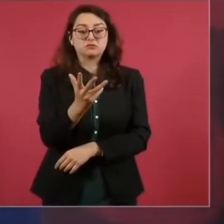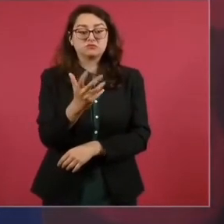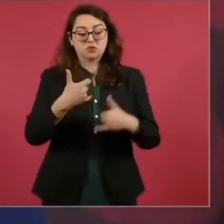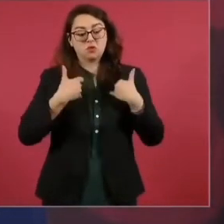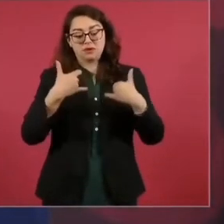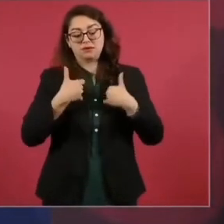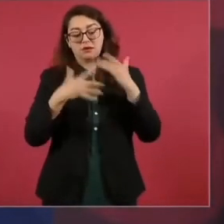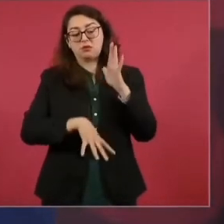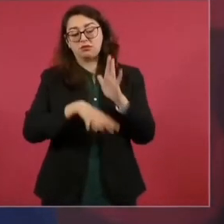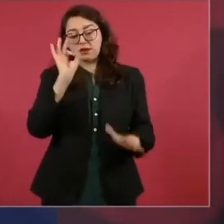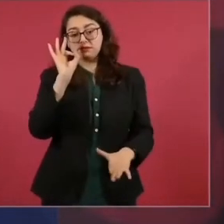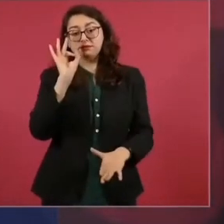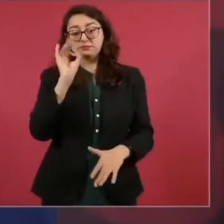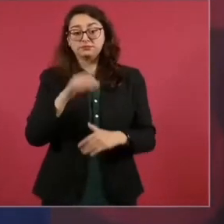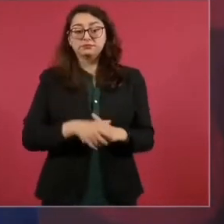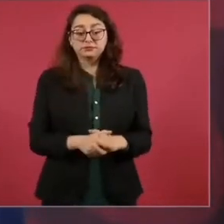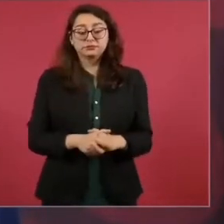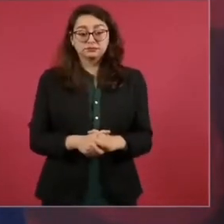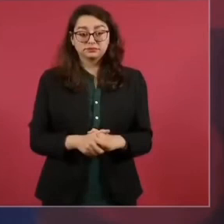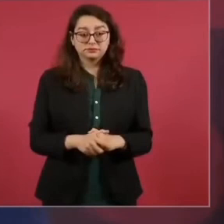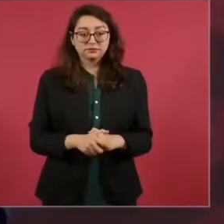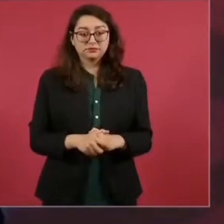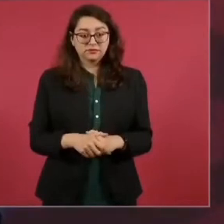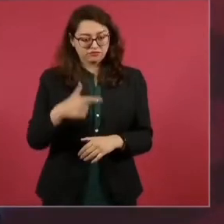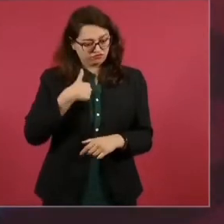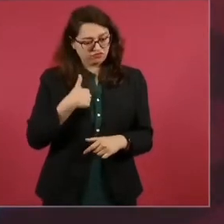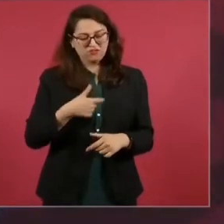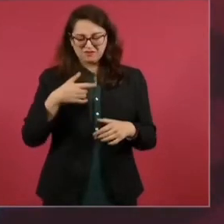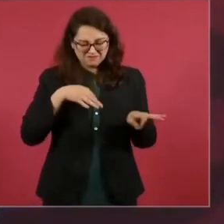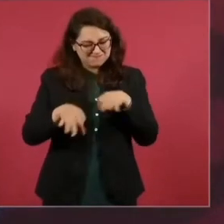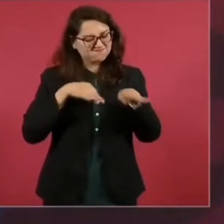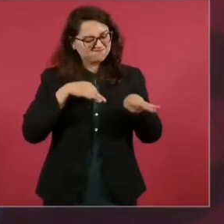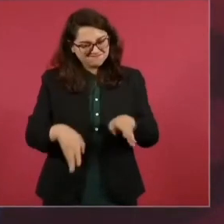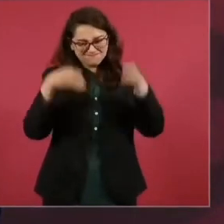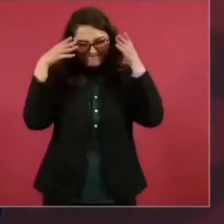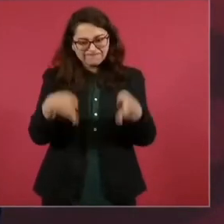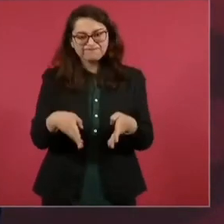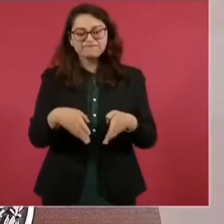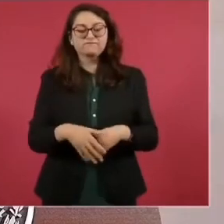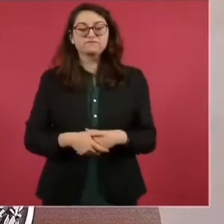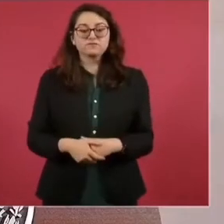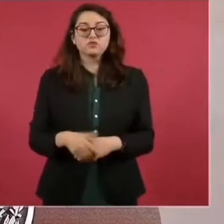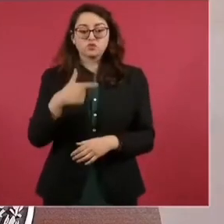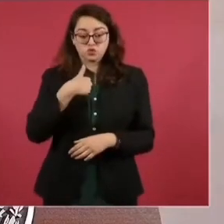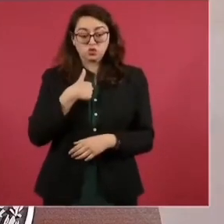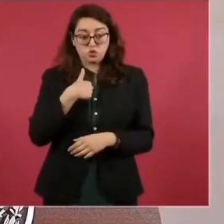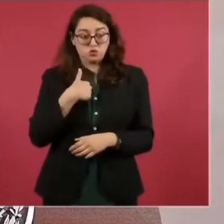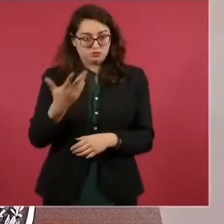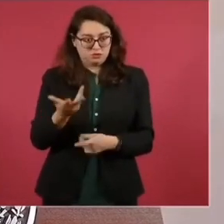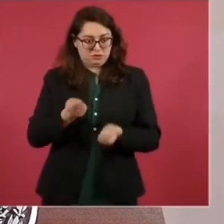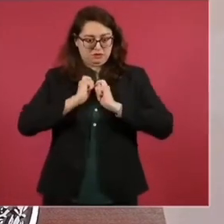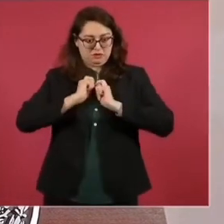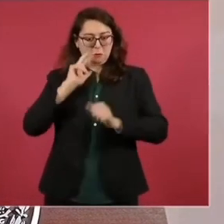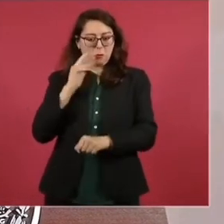jóvenes y estoy dedicado a eso. Yo estoy conduciendo la